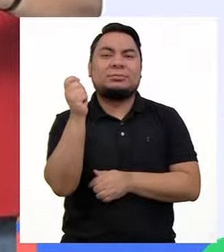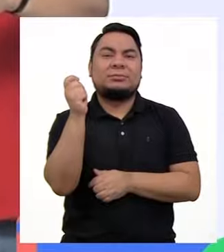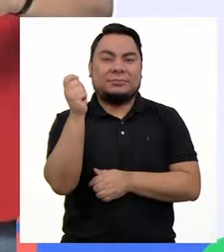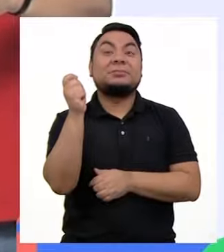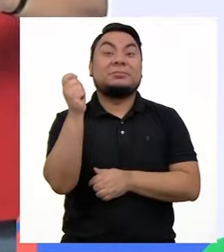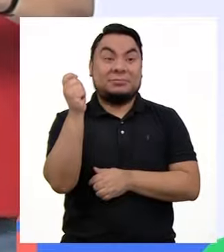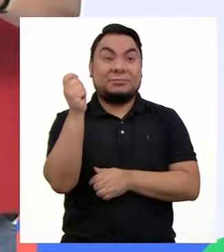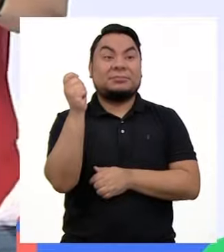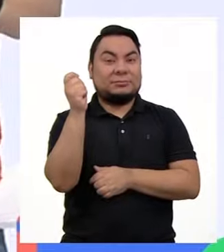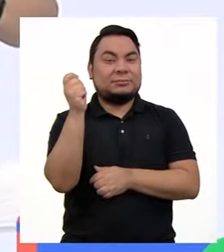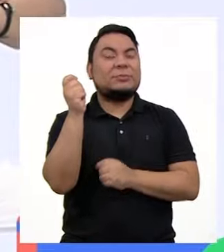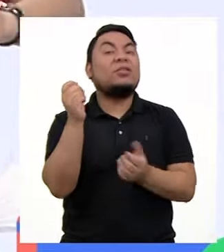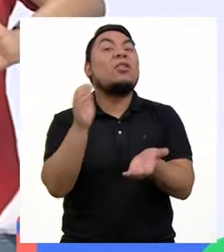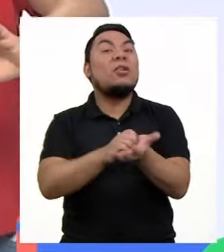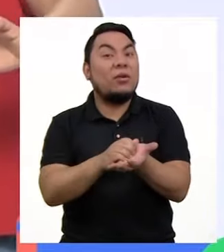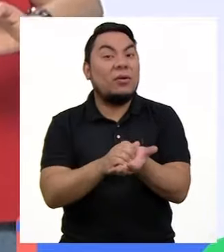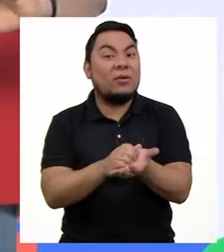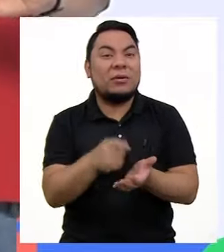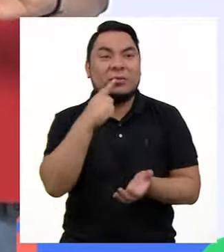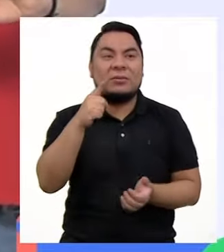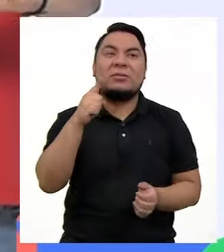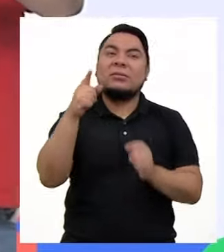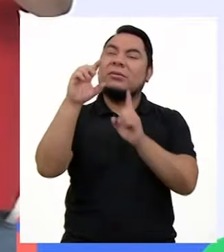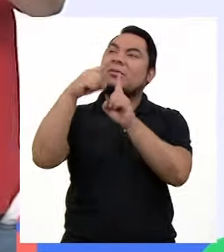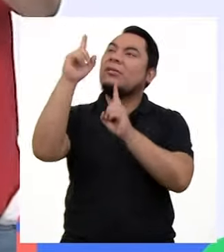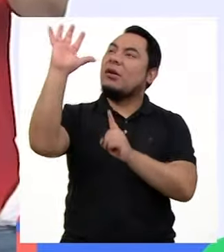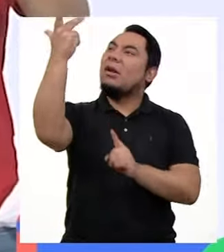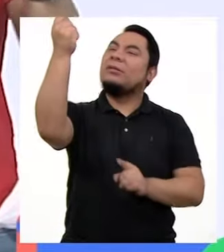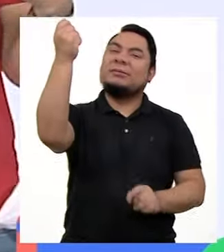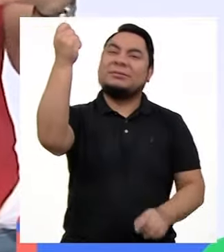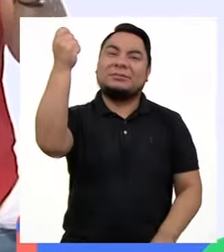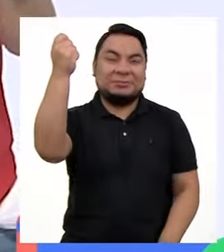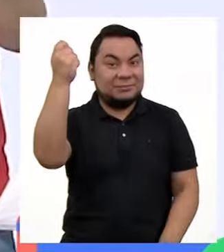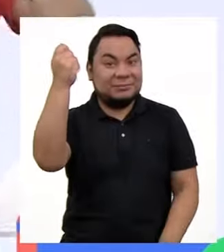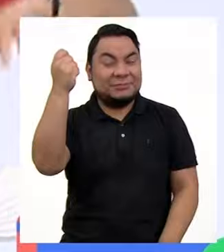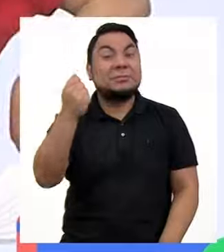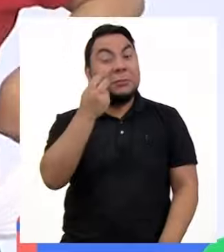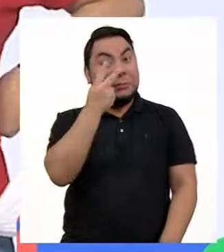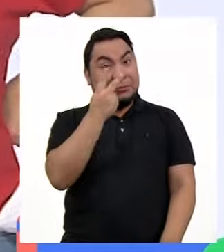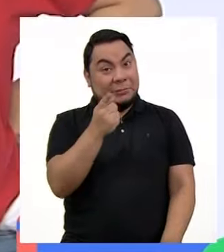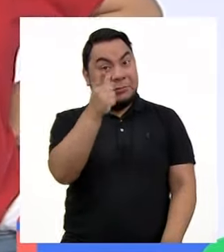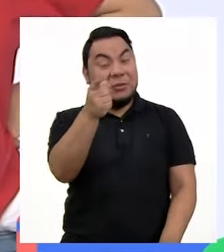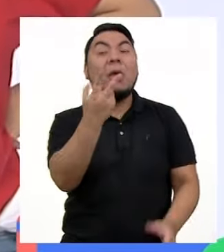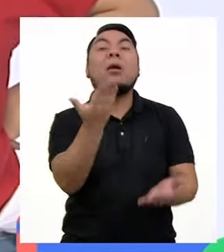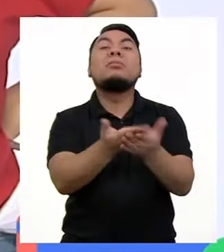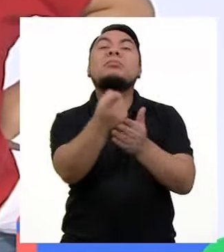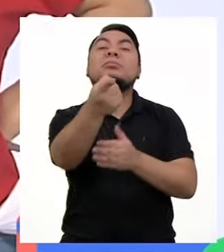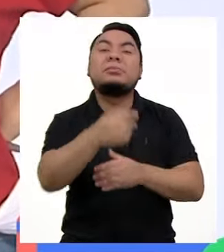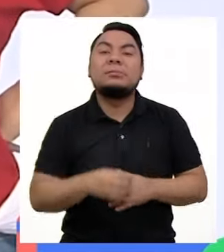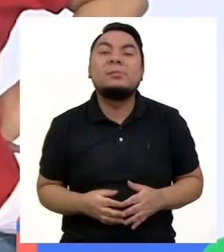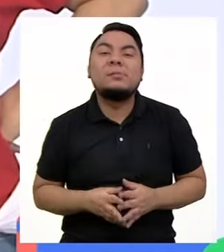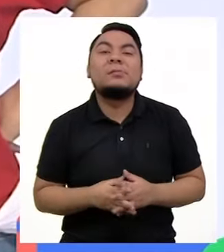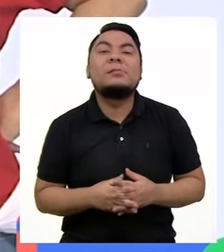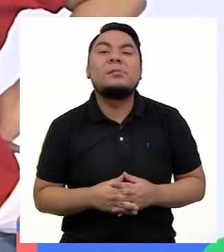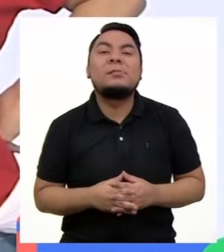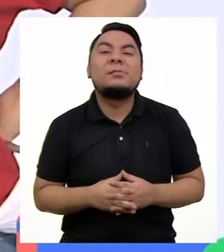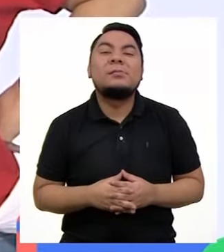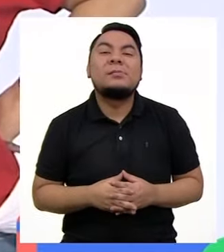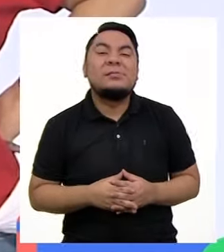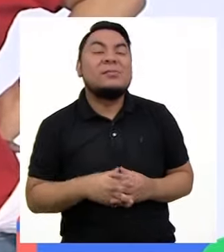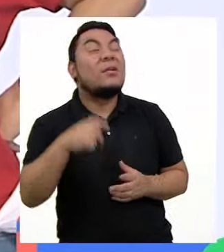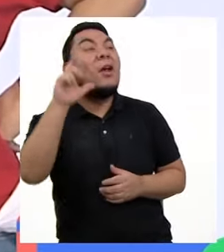Muy bien, otra vez, que tomo la hoja. A ver, quiero verlo a ustedes. Tomo